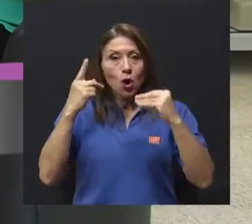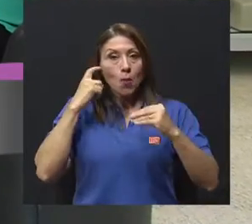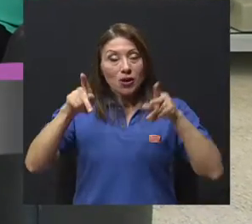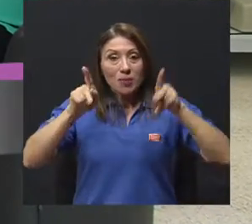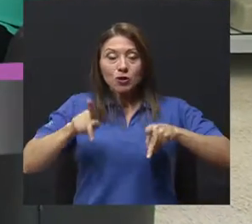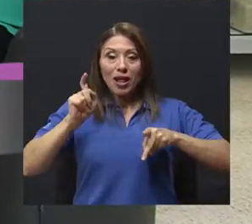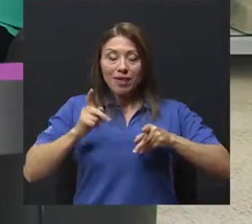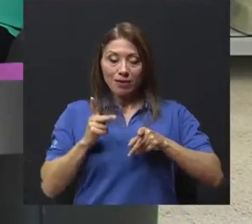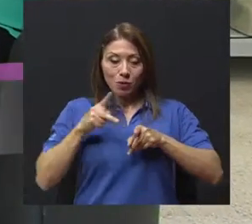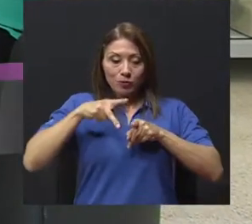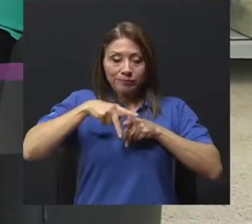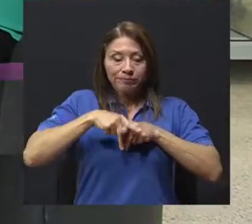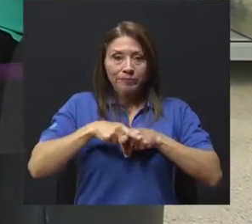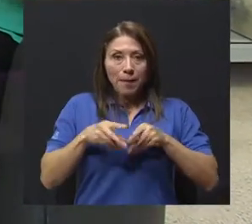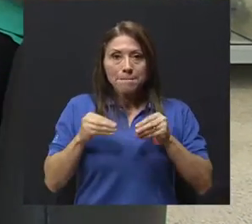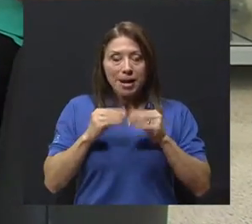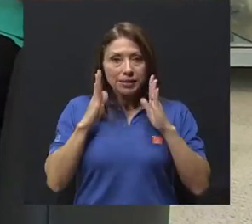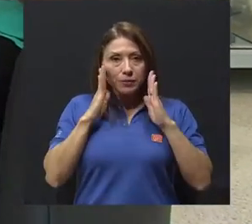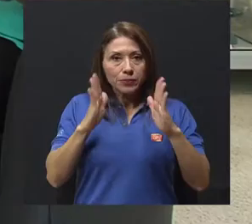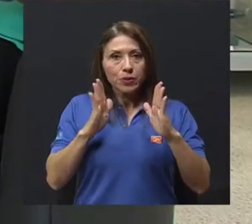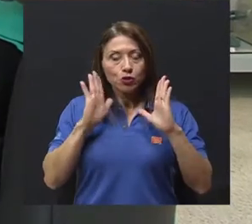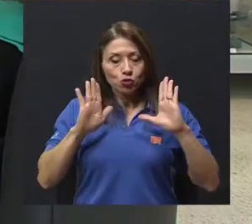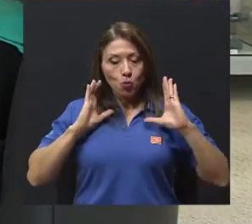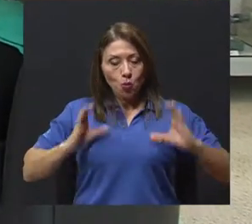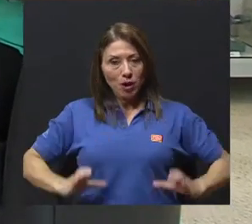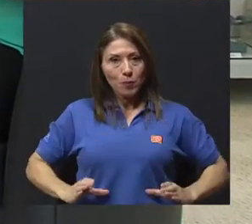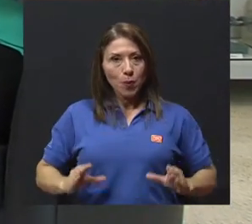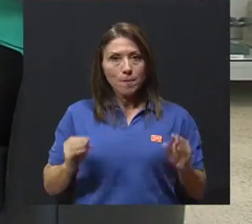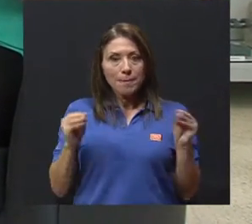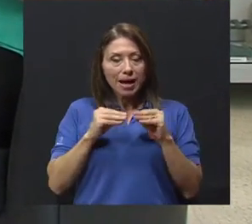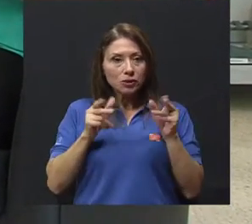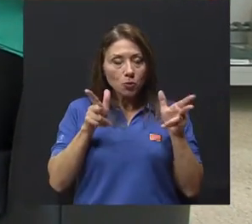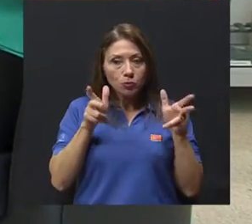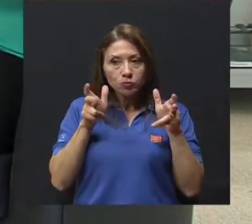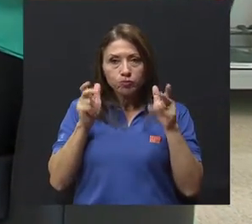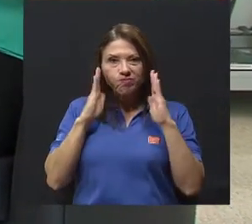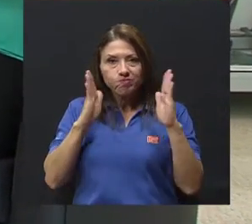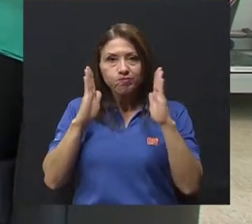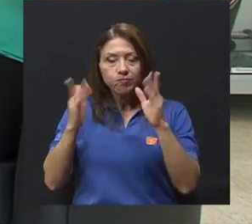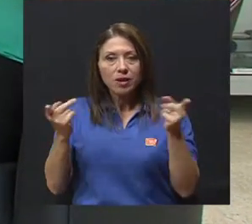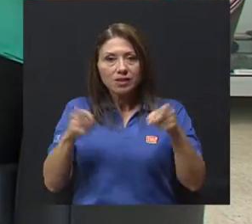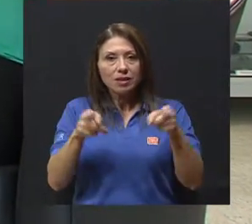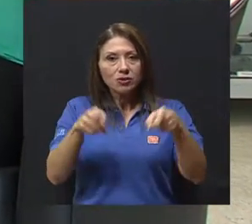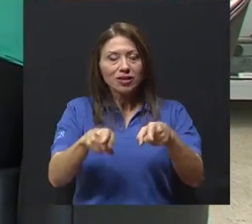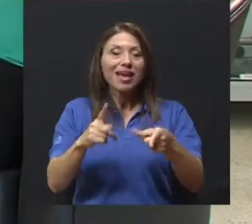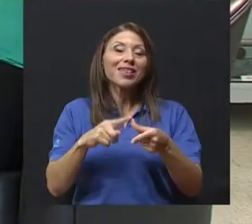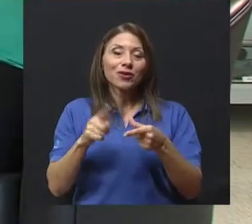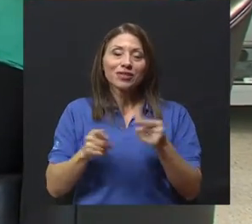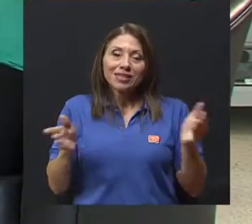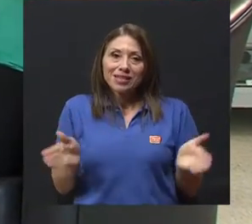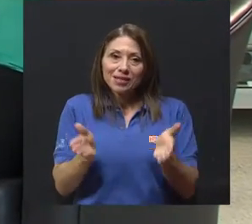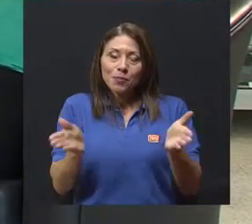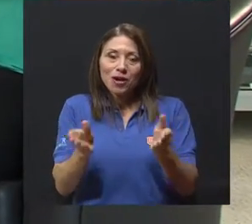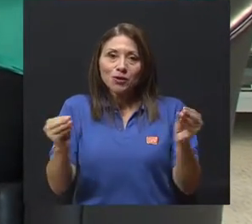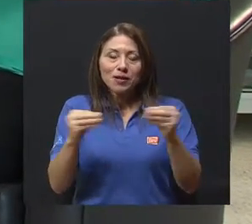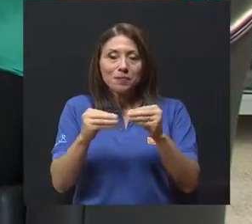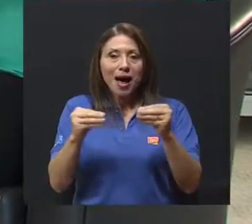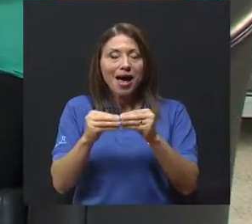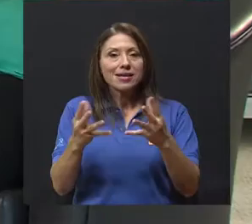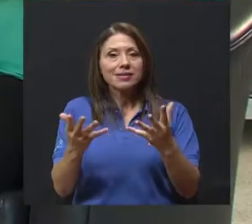su cuerpo tener mayor percepción de lo que está sucediendo entonces es la estimulación es mucho mucho